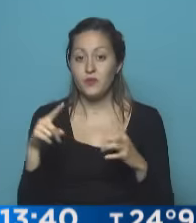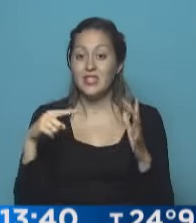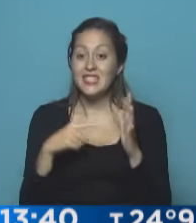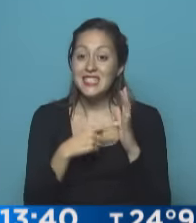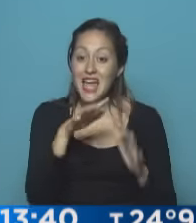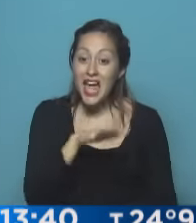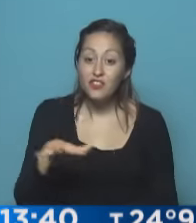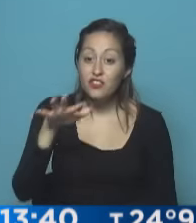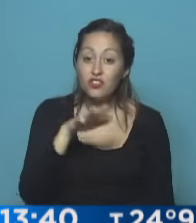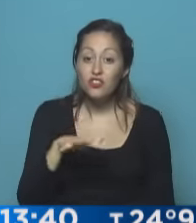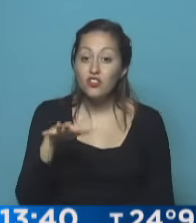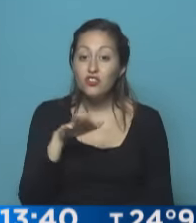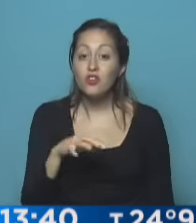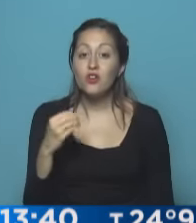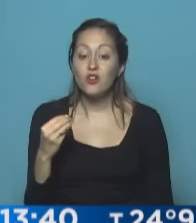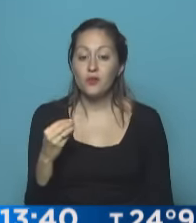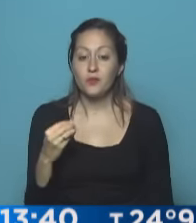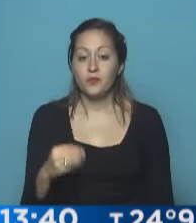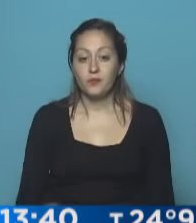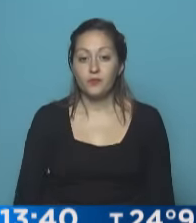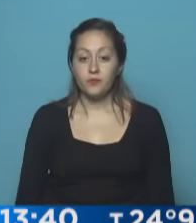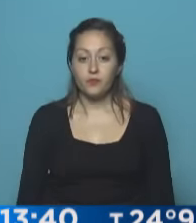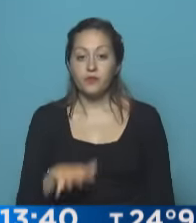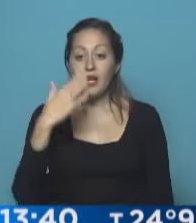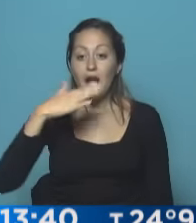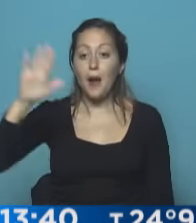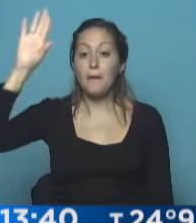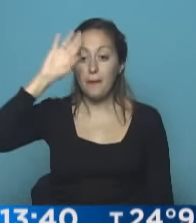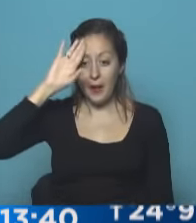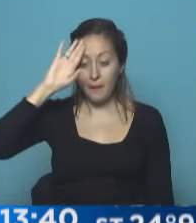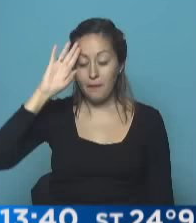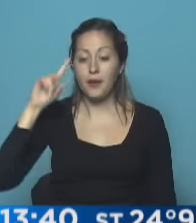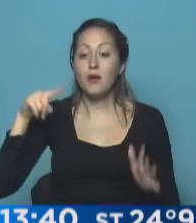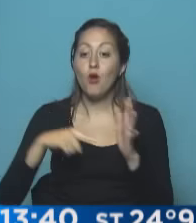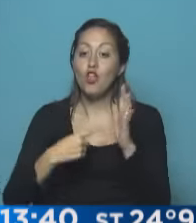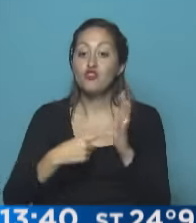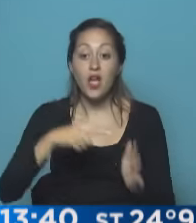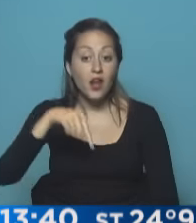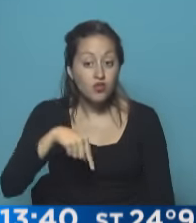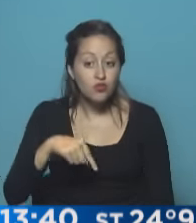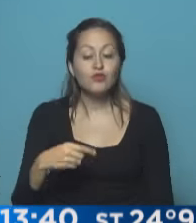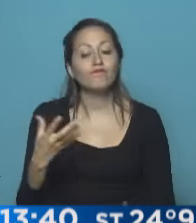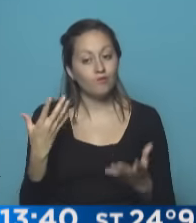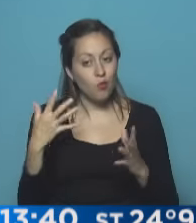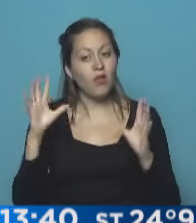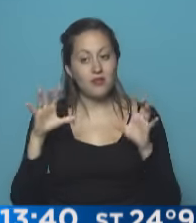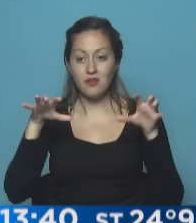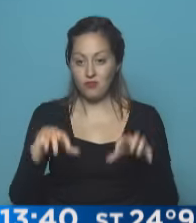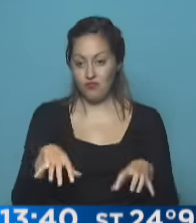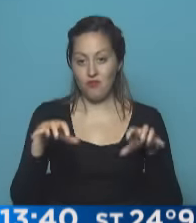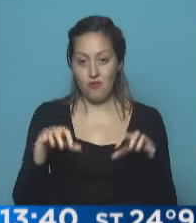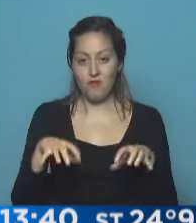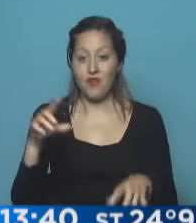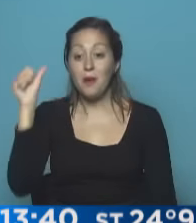esa nubosidad hacia la provincia de La Pampa y sur de Buenos Aires, probabilidad de lluvias para hoy. En la